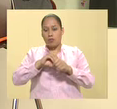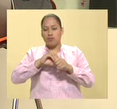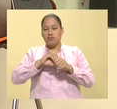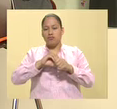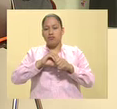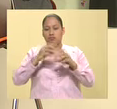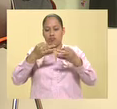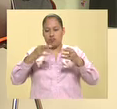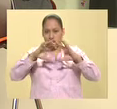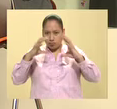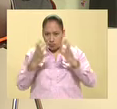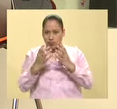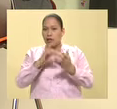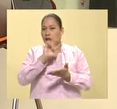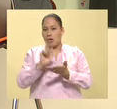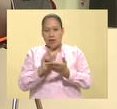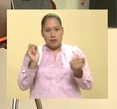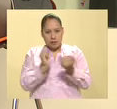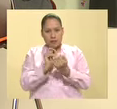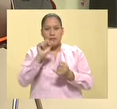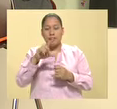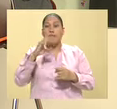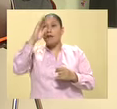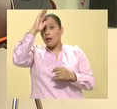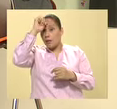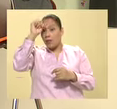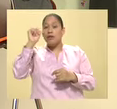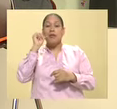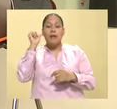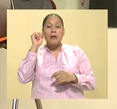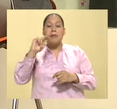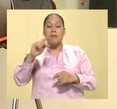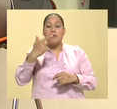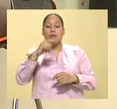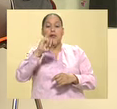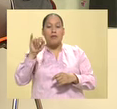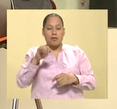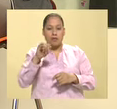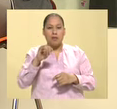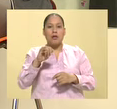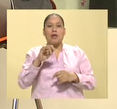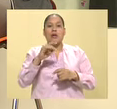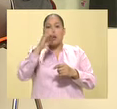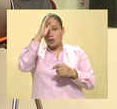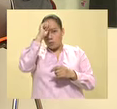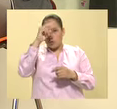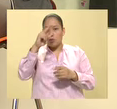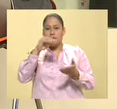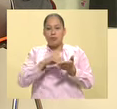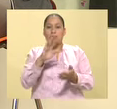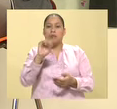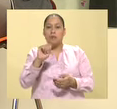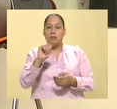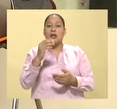ayer estaba hablando de un acuerdo de la Procuraduría y dije el acuerdo 2009, nada más que me faltó